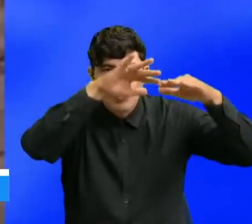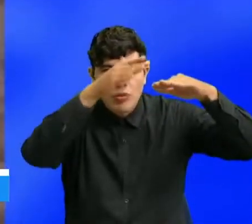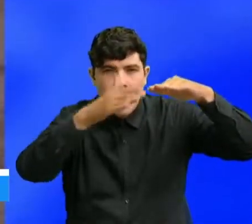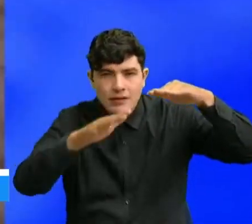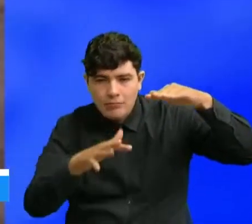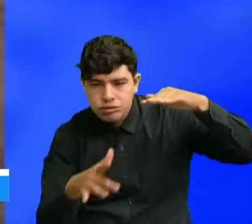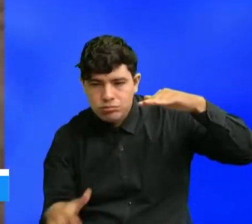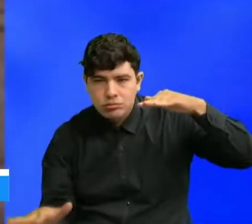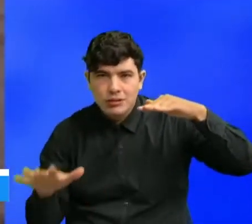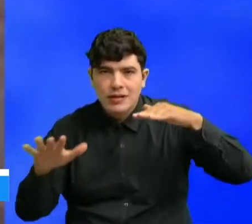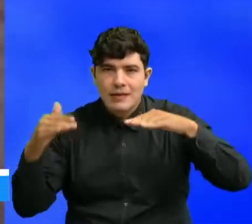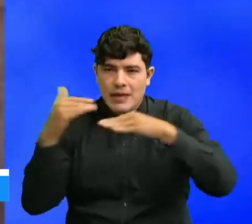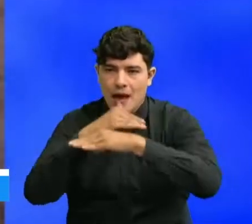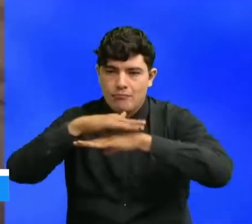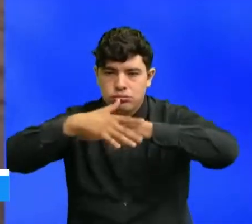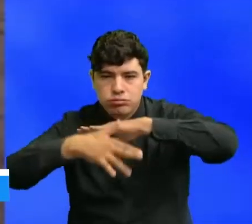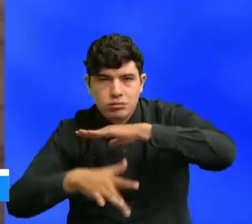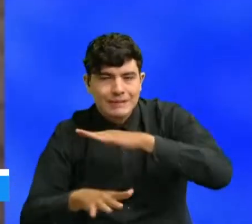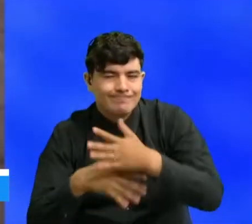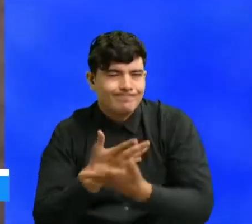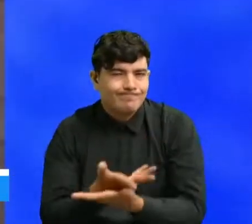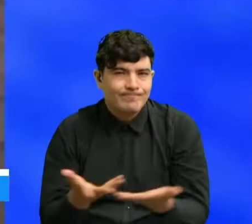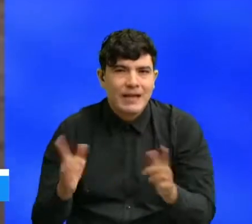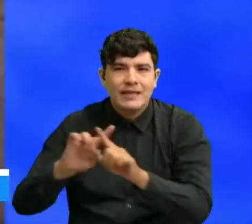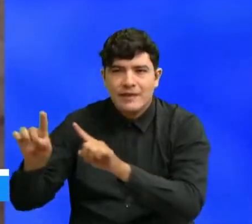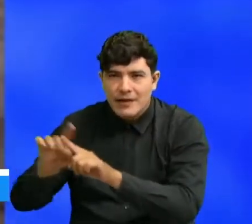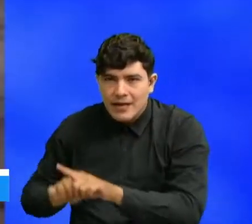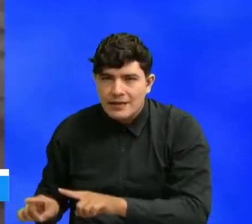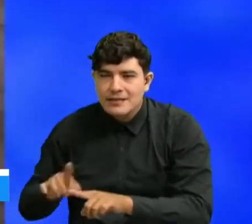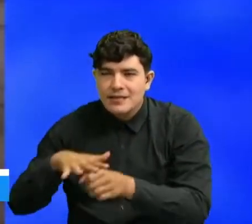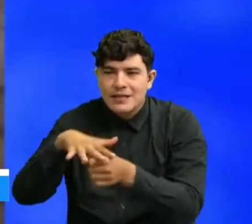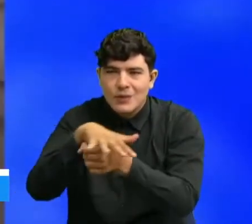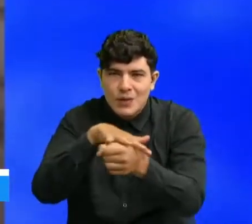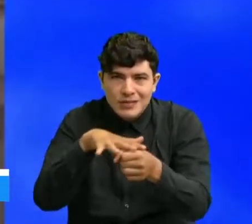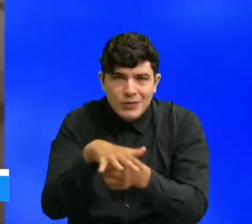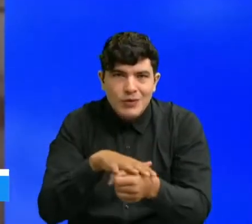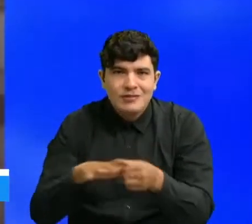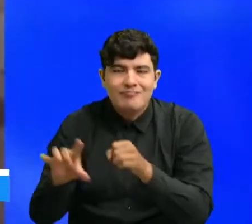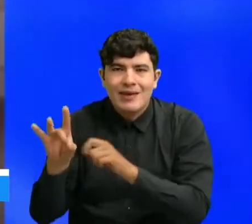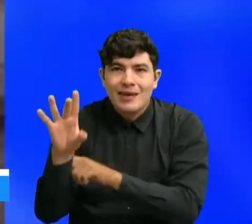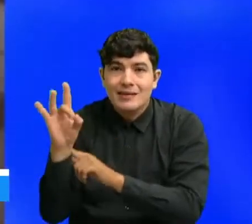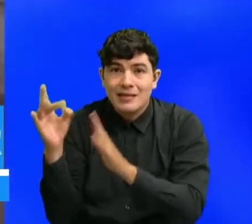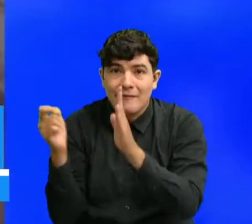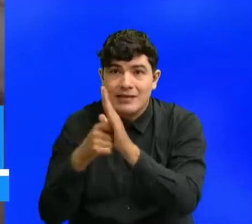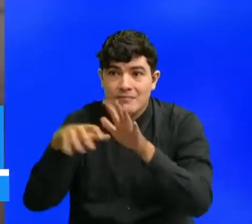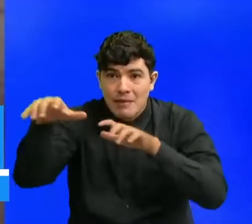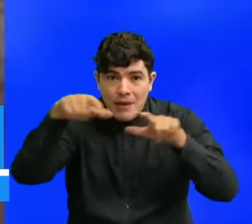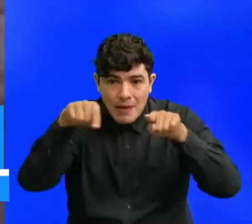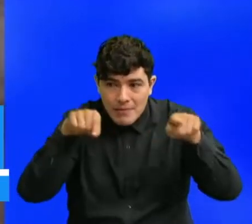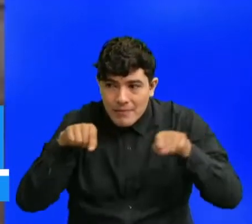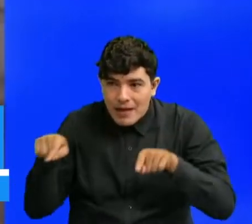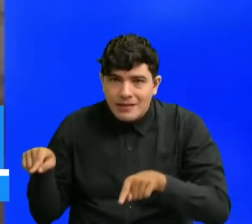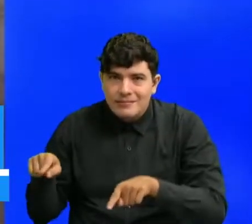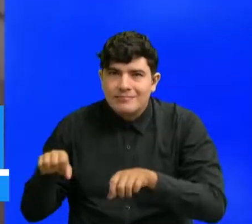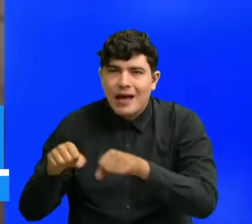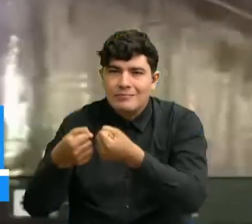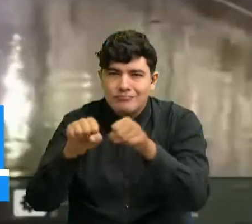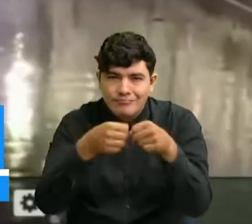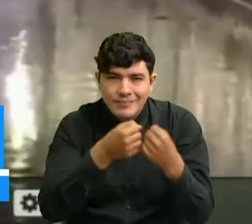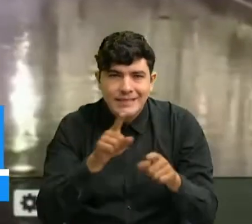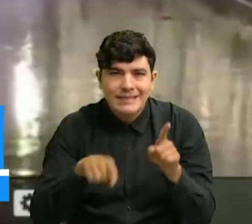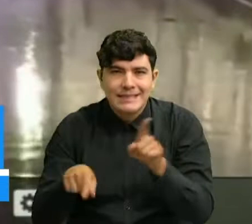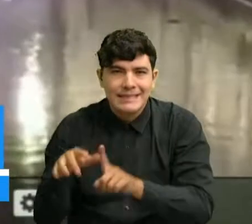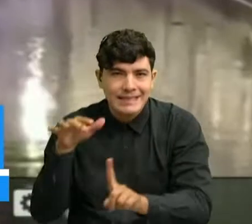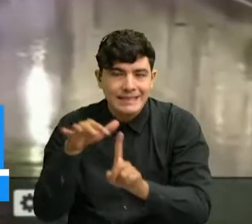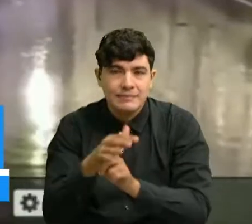Hasta la fecha se calculan más de 15 casos aislados relacionados con el invierno. Y es que precisamente esta temporada de lluvias ya causa daños en Santander, un